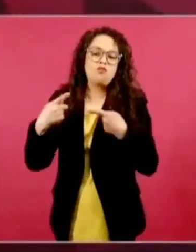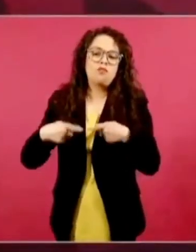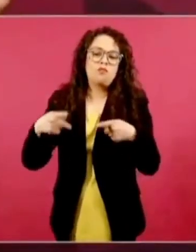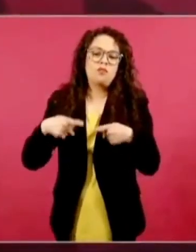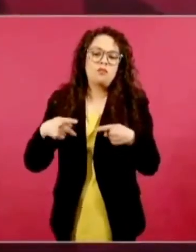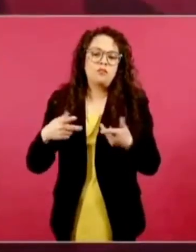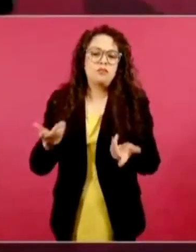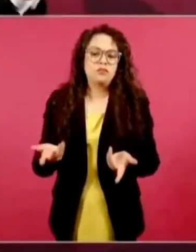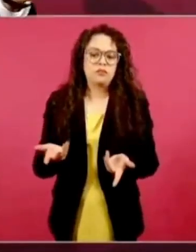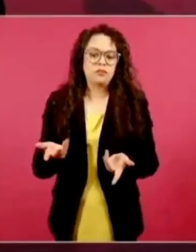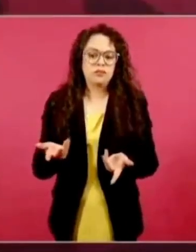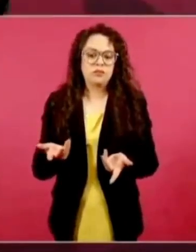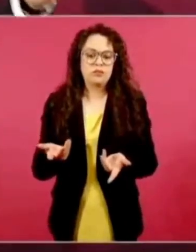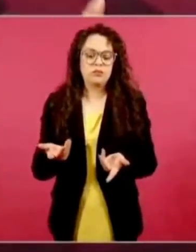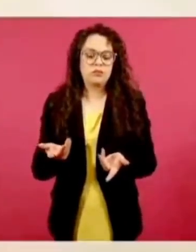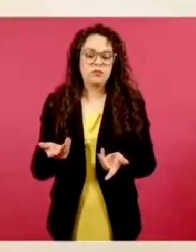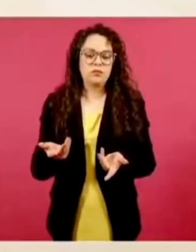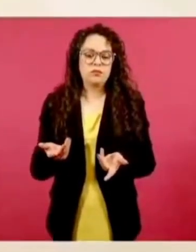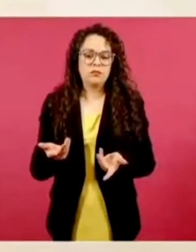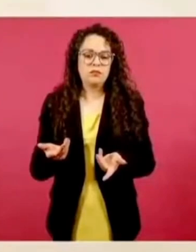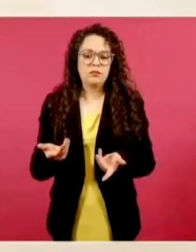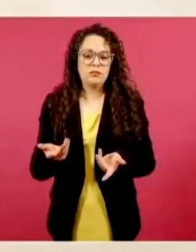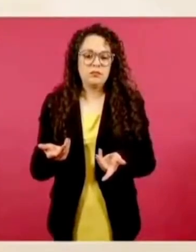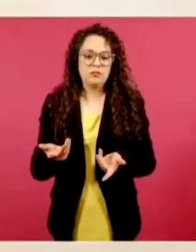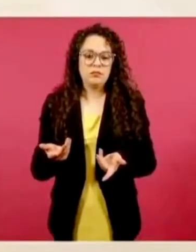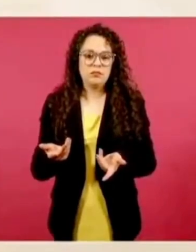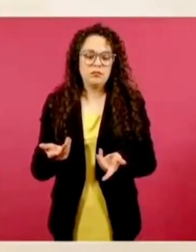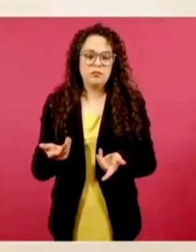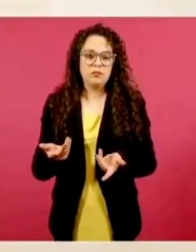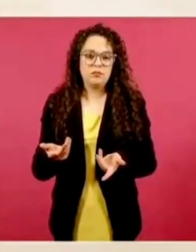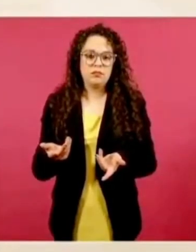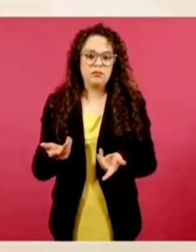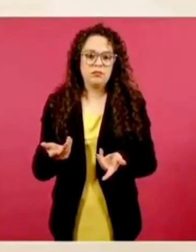No estamos hablando de un chayote de